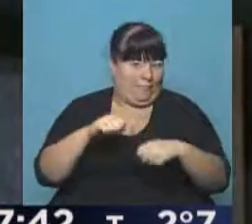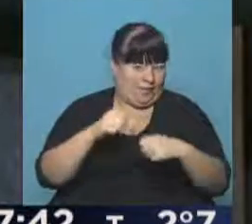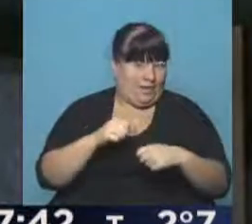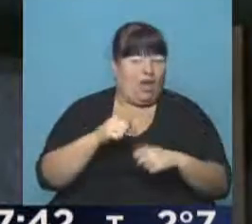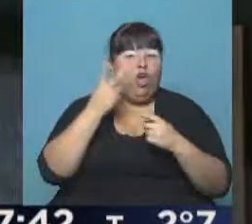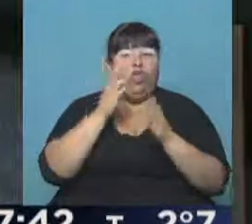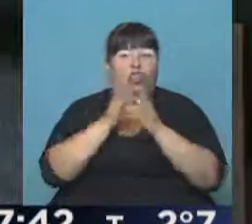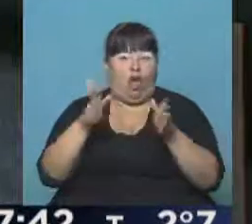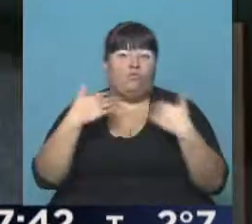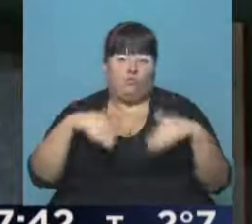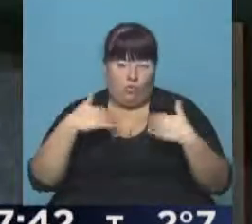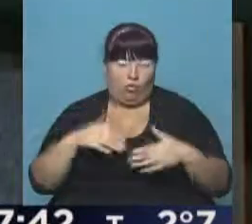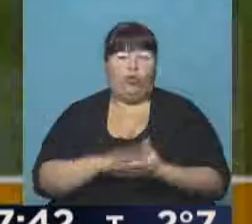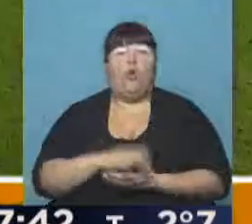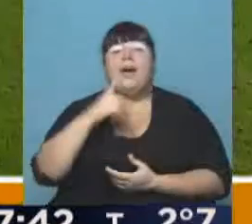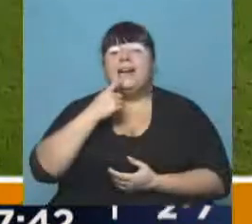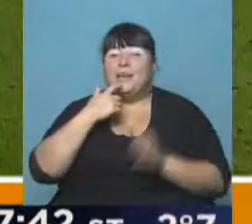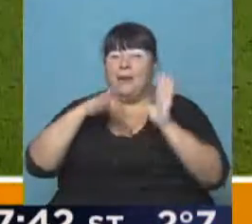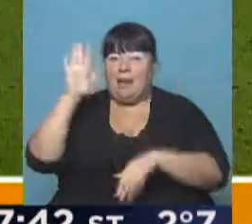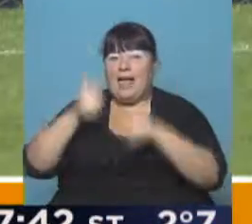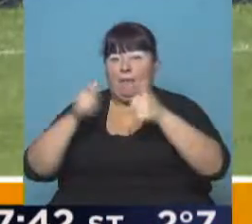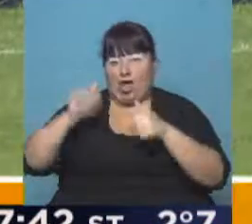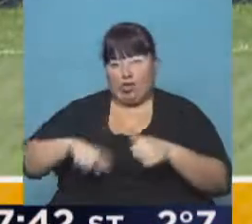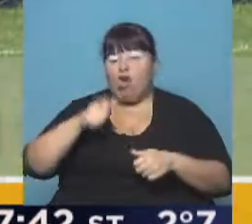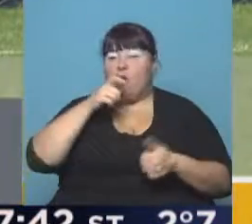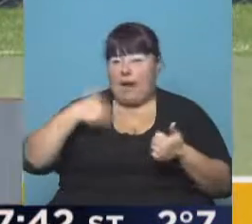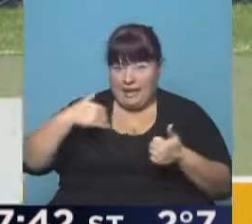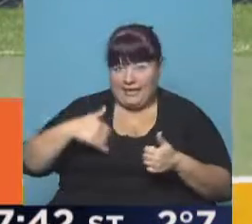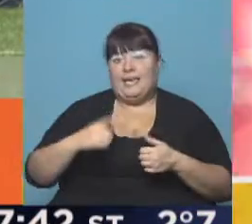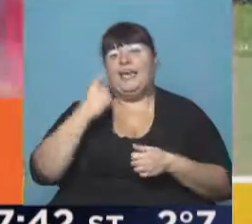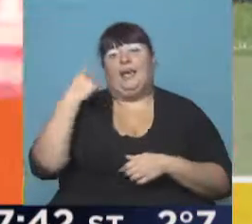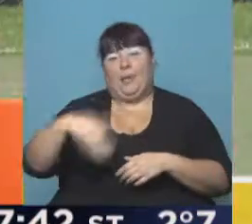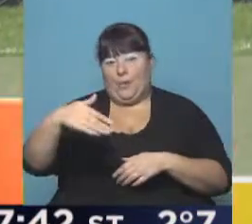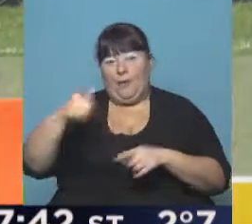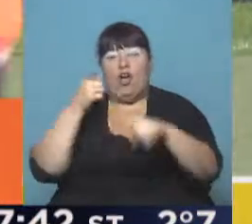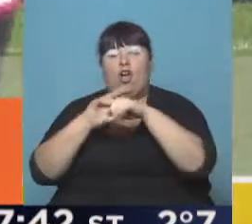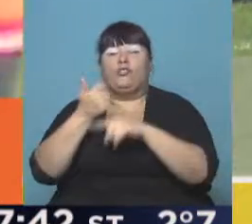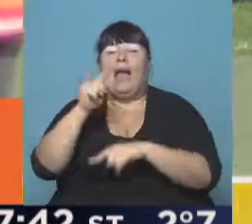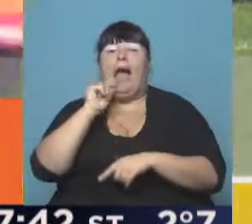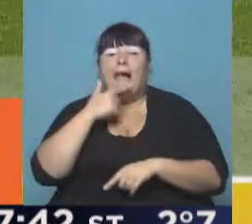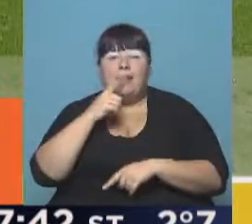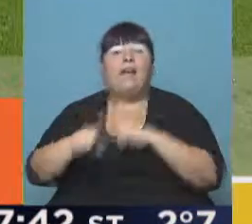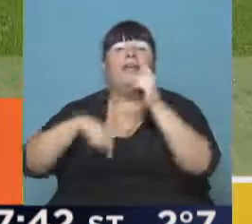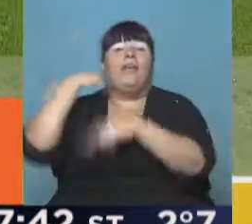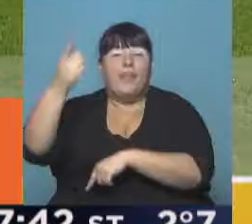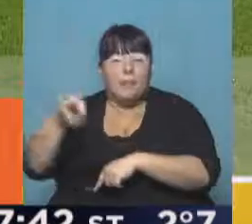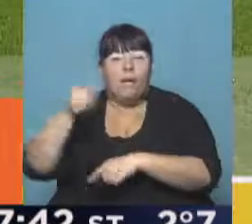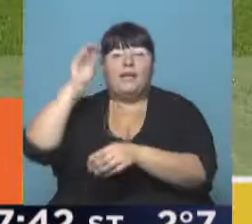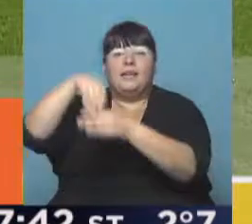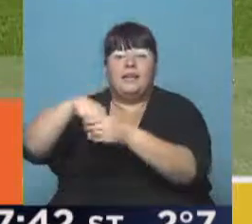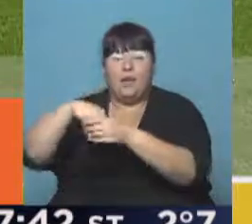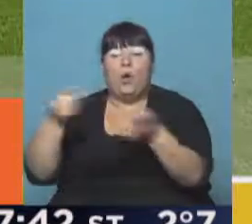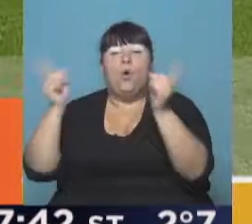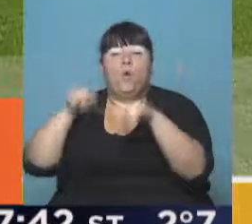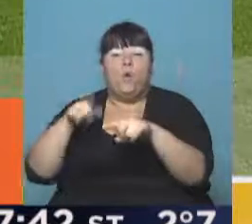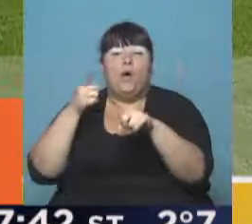Los objetivos son muchos. En River, fundamentalmente, el torneo local, la Copa Argentina, el debut inminente ante Atlas y después lo que será la participación, la